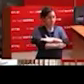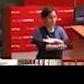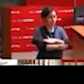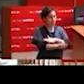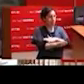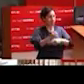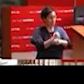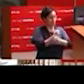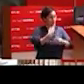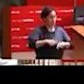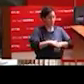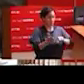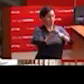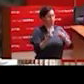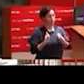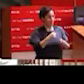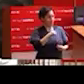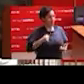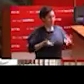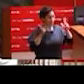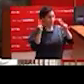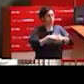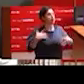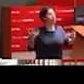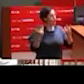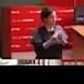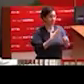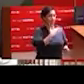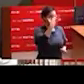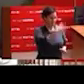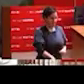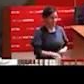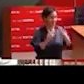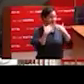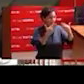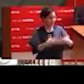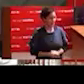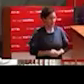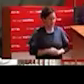independiente porque juntos somos capaces Muchas